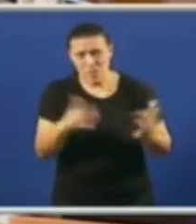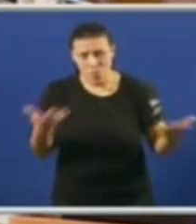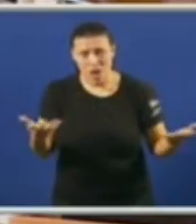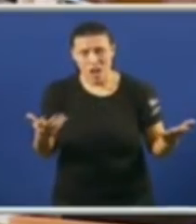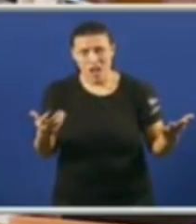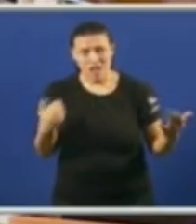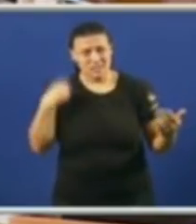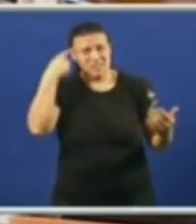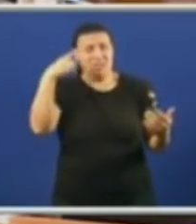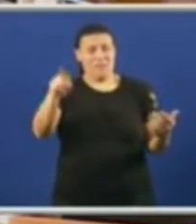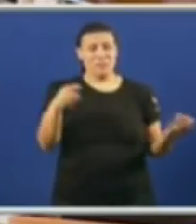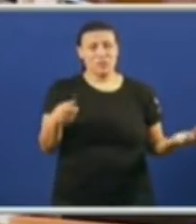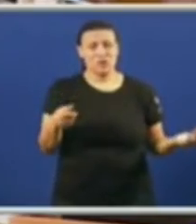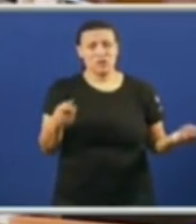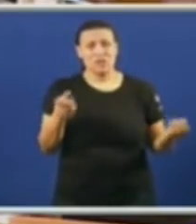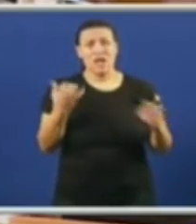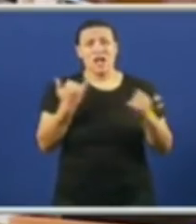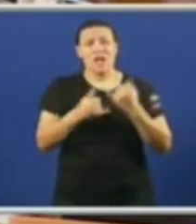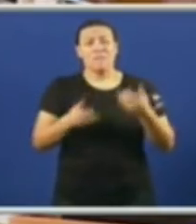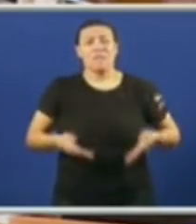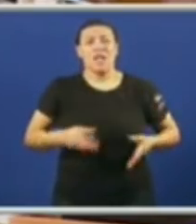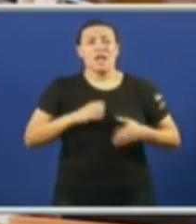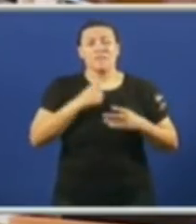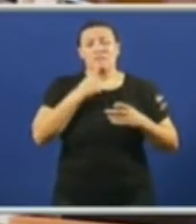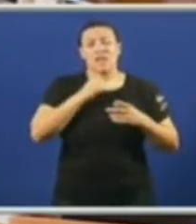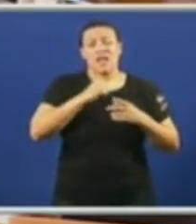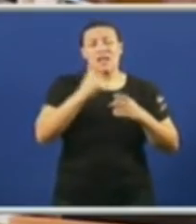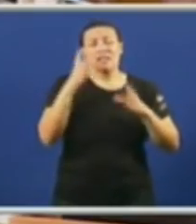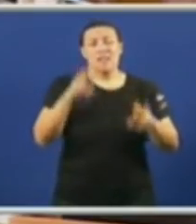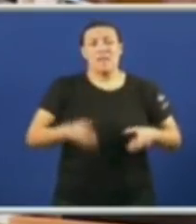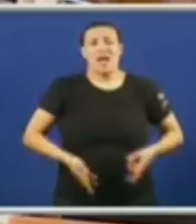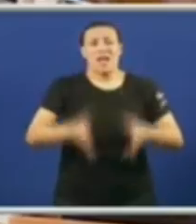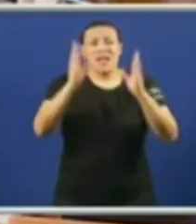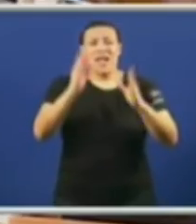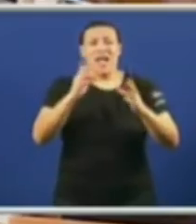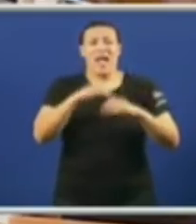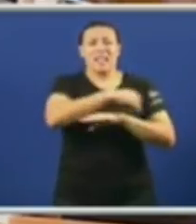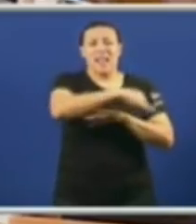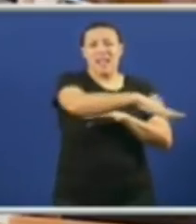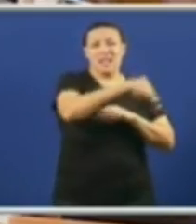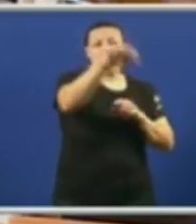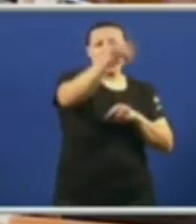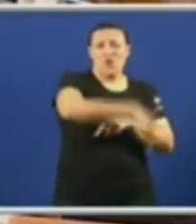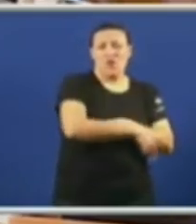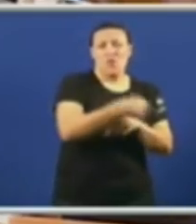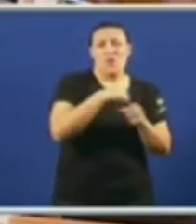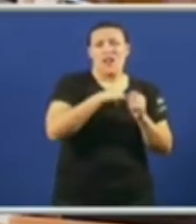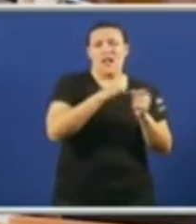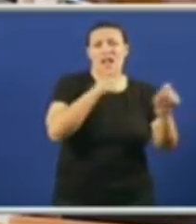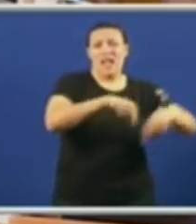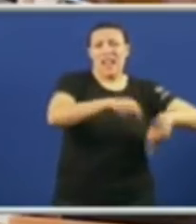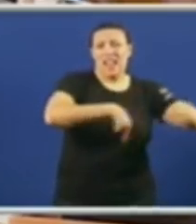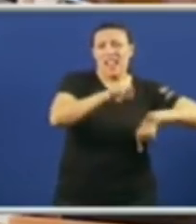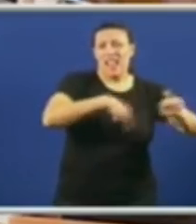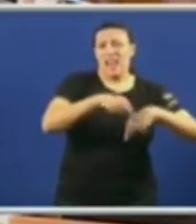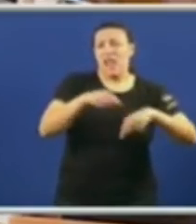velo coa exclusión do corredor atlántico do financiamento e que vostede nos dixo que ia ser unha realidade